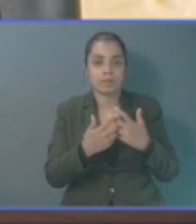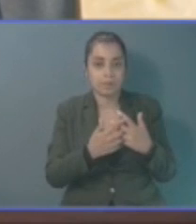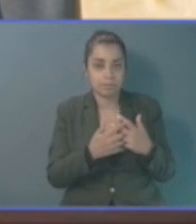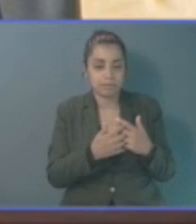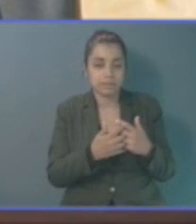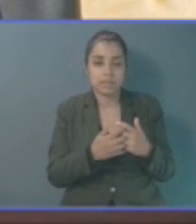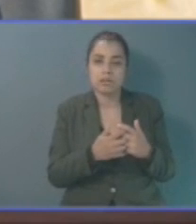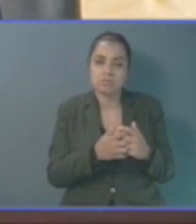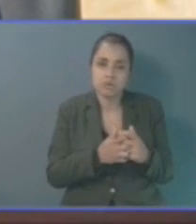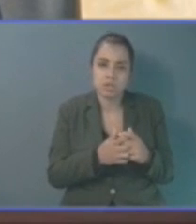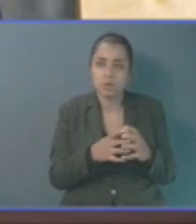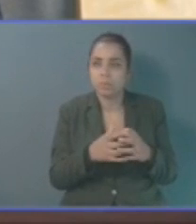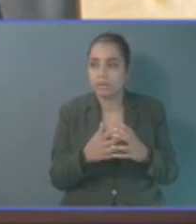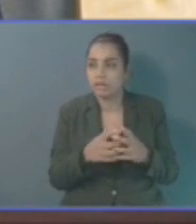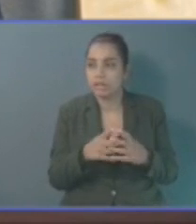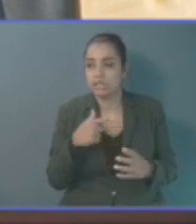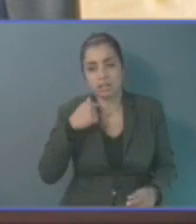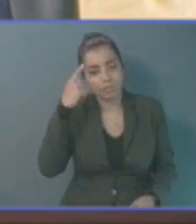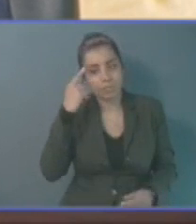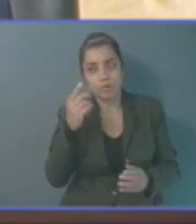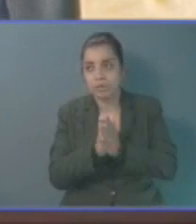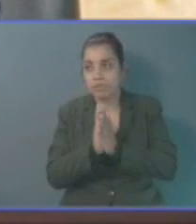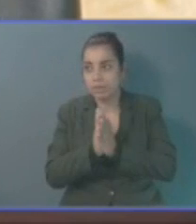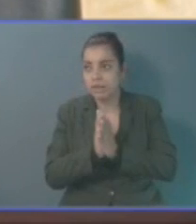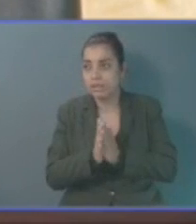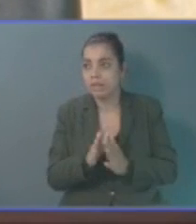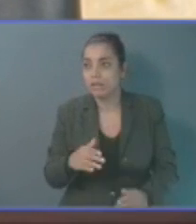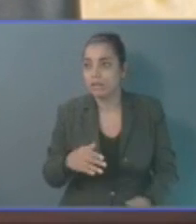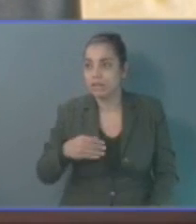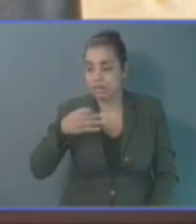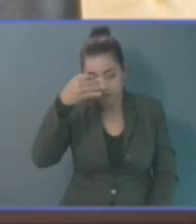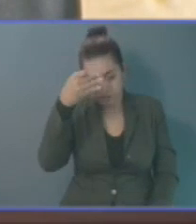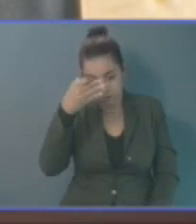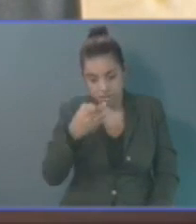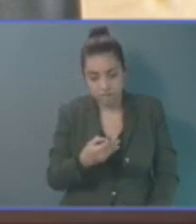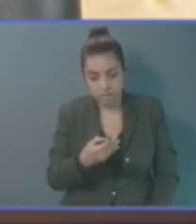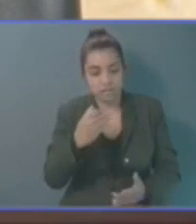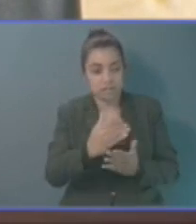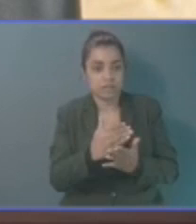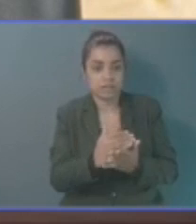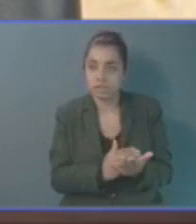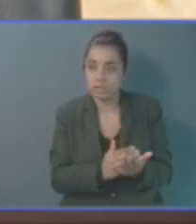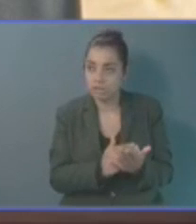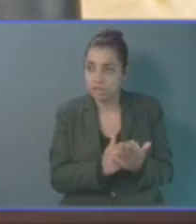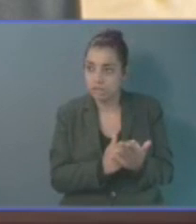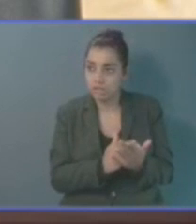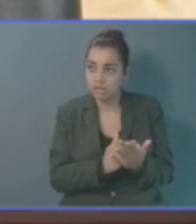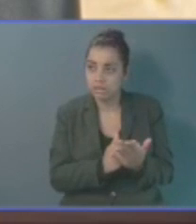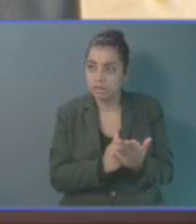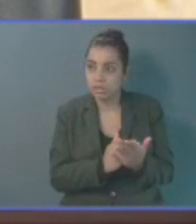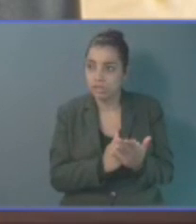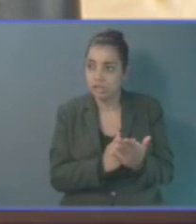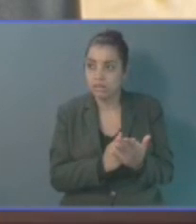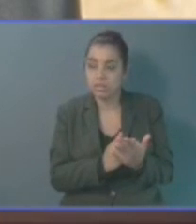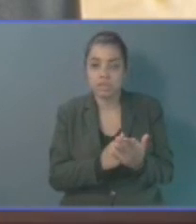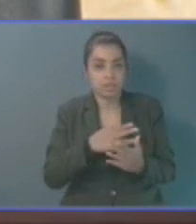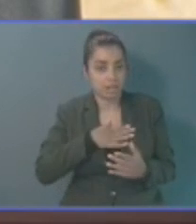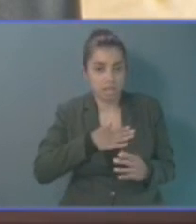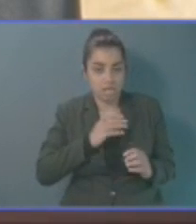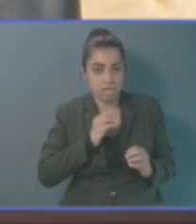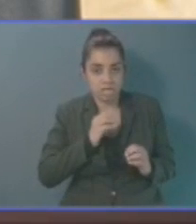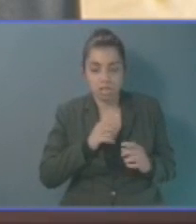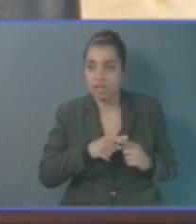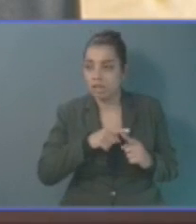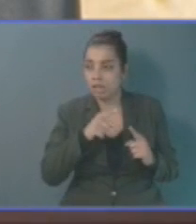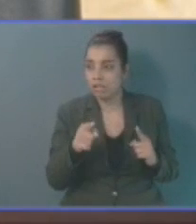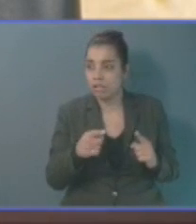empresa. Entonces yo le solicito, presidente, que usted mantenga el orden tal y como está exceptuando a mi persona